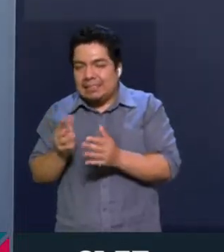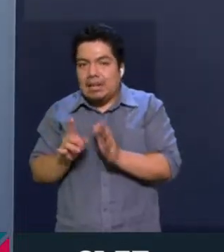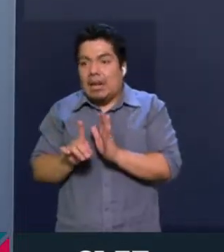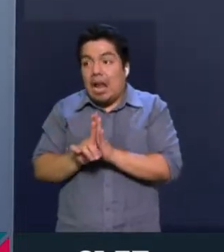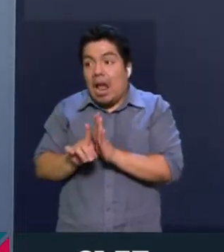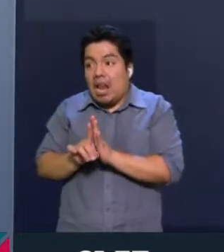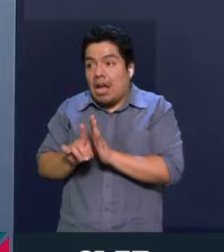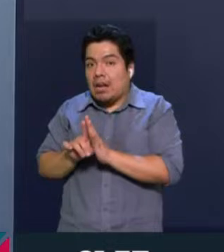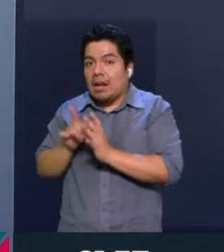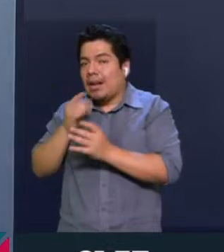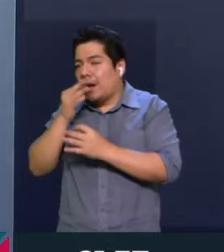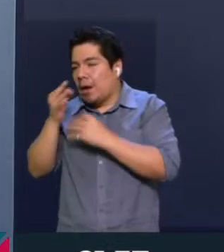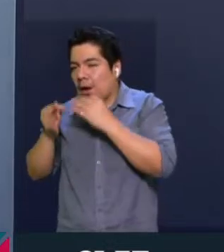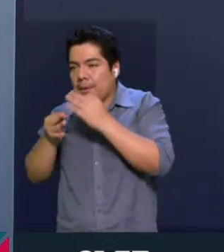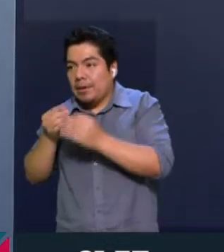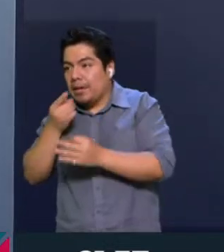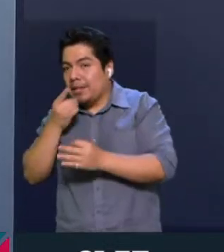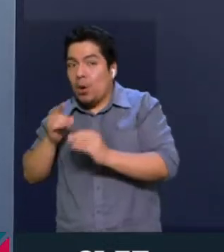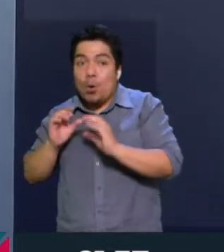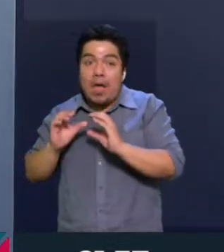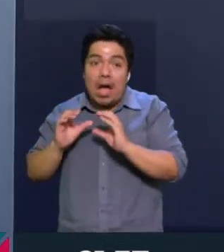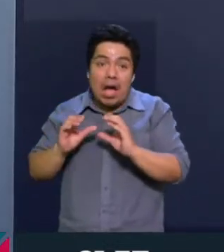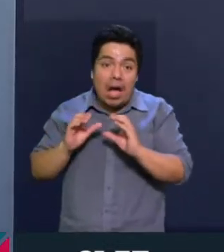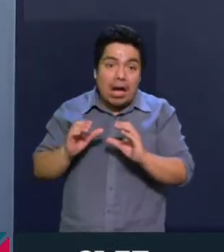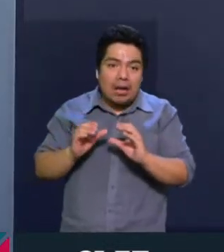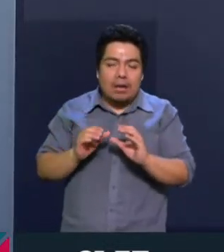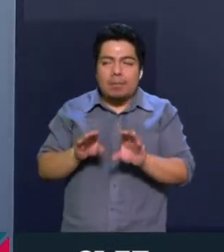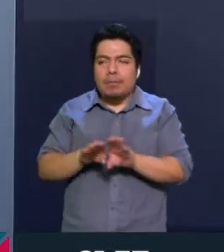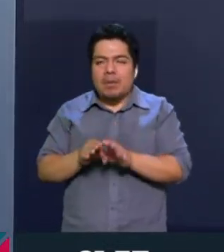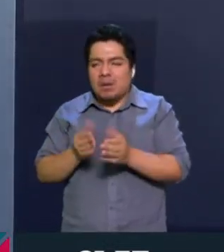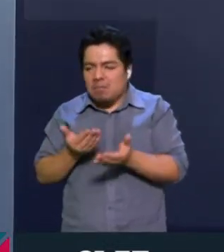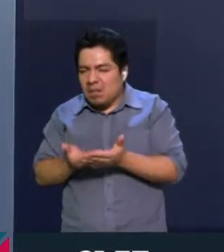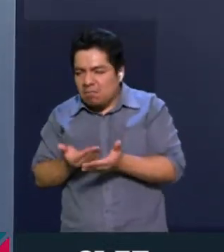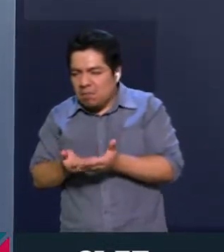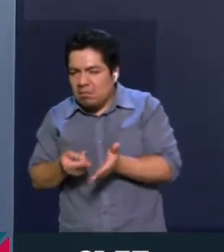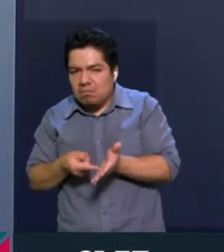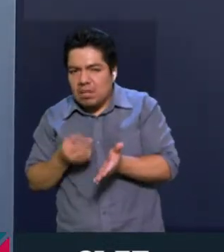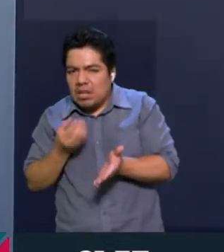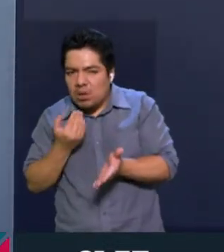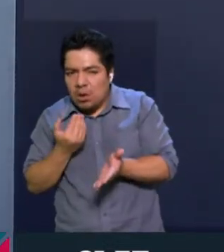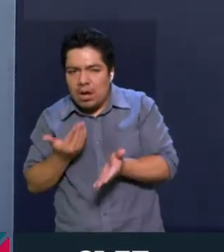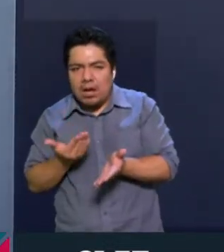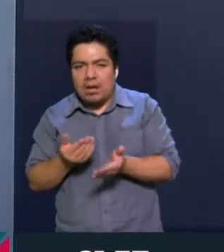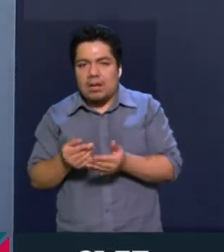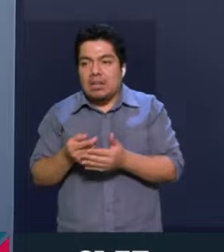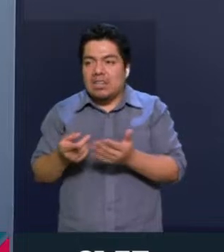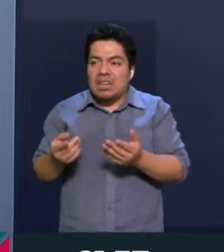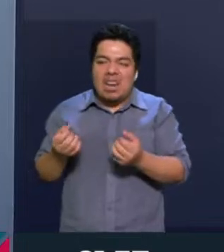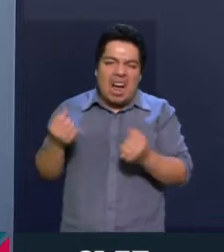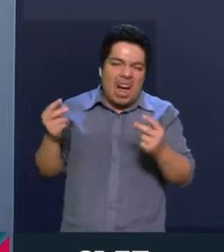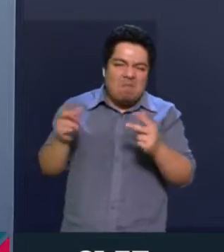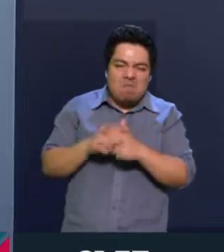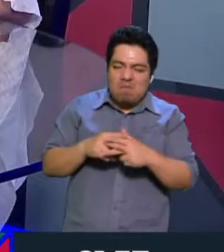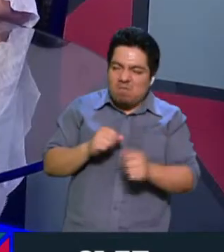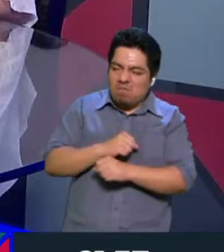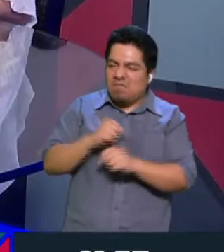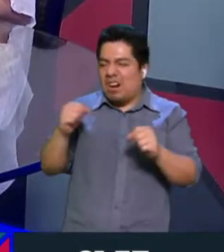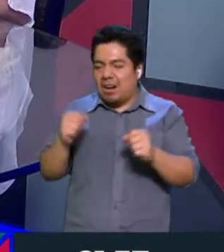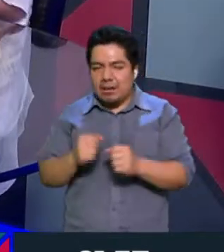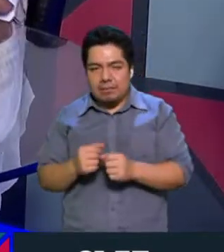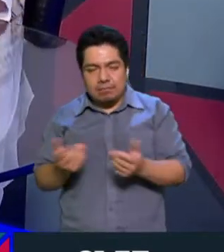en los medios de comunicación, no exactamente fundado, ¿no? Asegurando que se va a desatar una ola de violencia. Yo